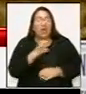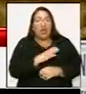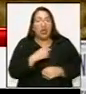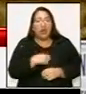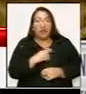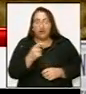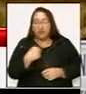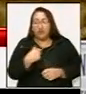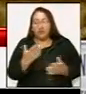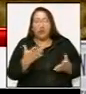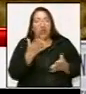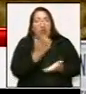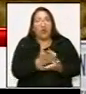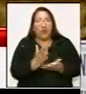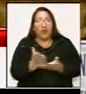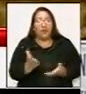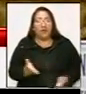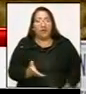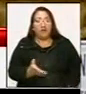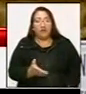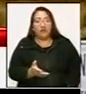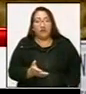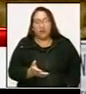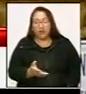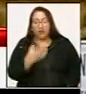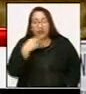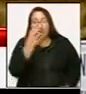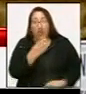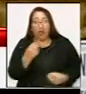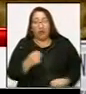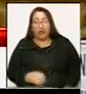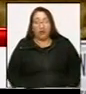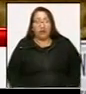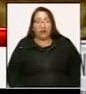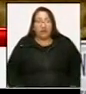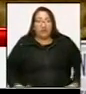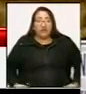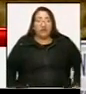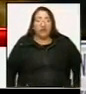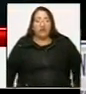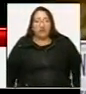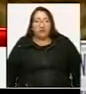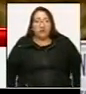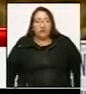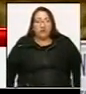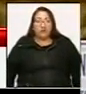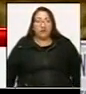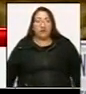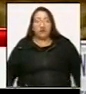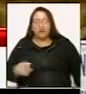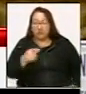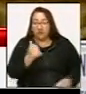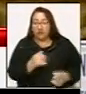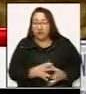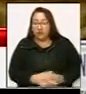Que no tienen a dónde aparcar. Que es un caos. Que es un caos. Hay citas ahora.